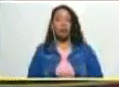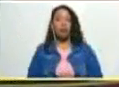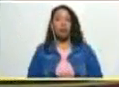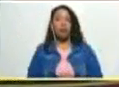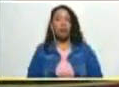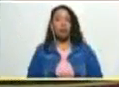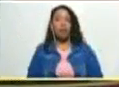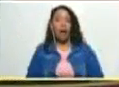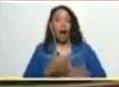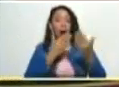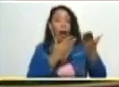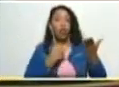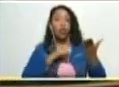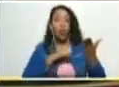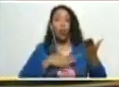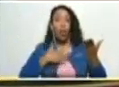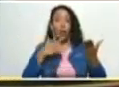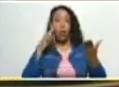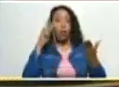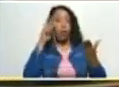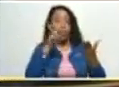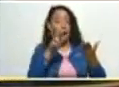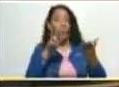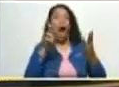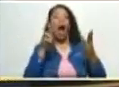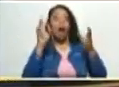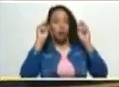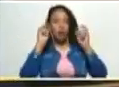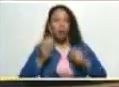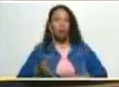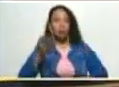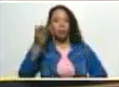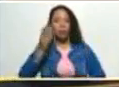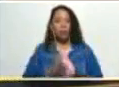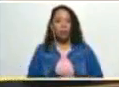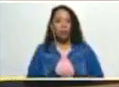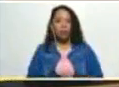y ahí es donde nosotros podemos dar un aporte sustantivo sustantivo